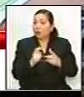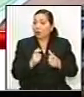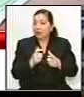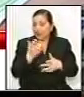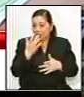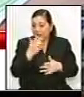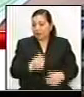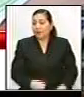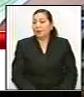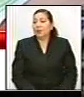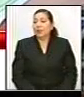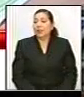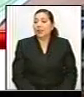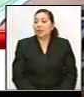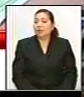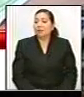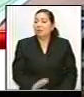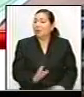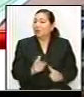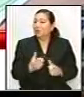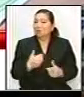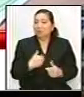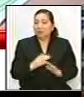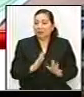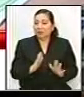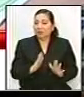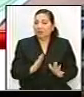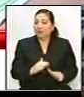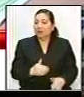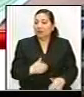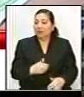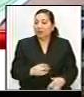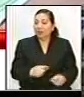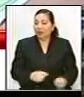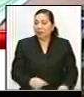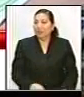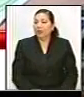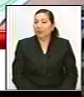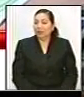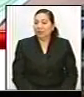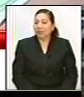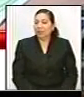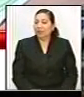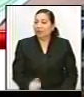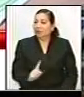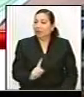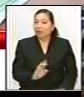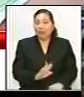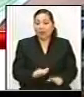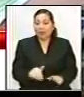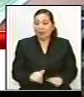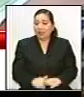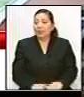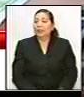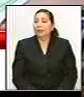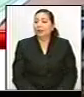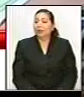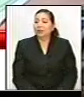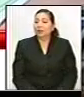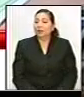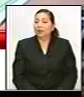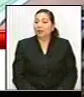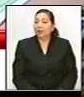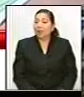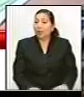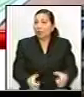de enfermería. Y yo le digo, no me controle a mí, yo me controlo porque tengo mis equipos en mi casa. Le digo, no, de todos modos, tienen